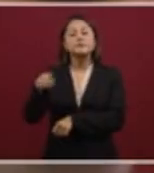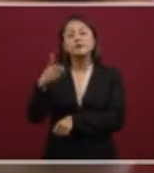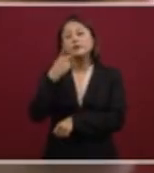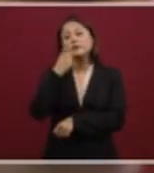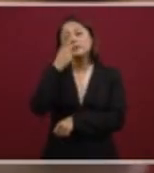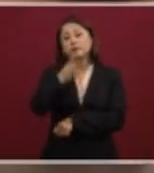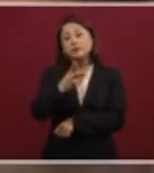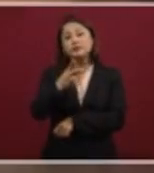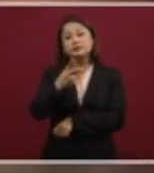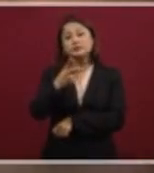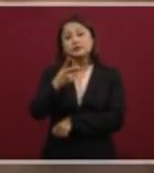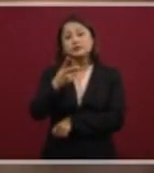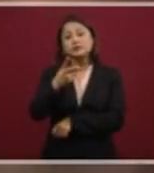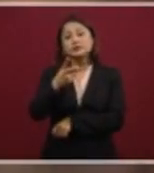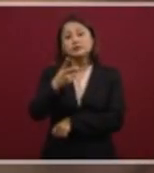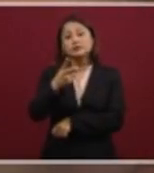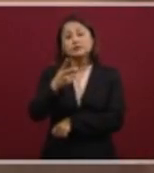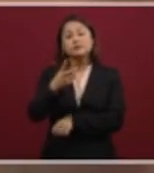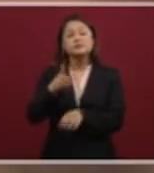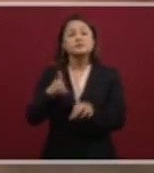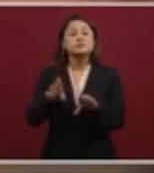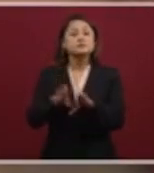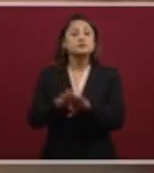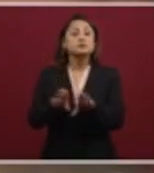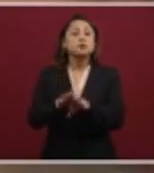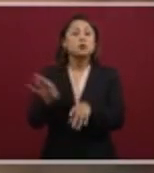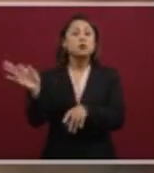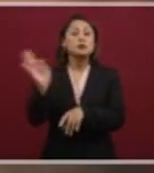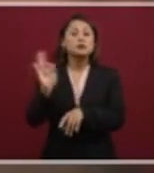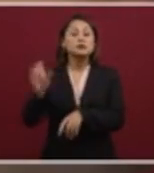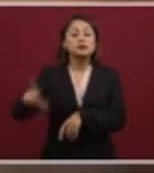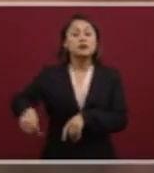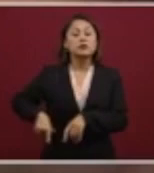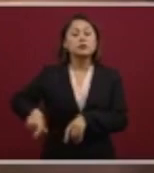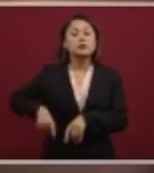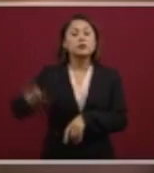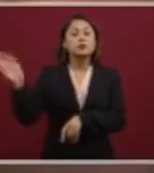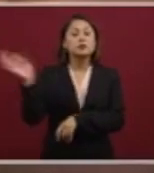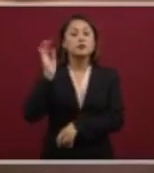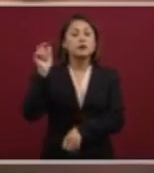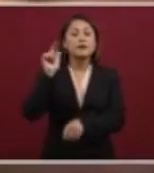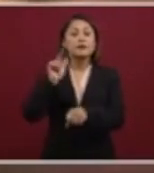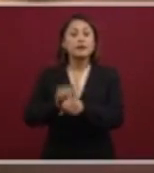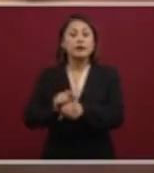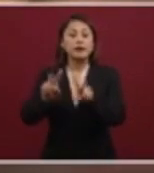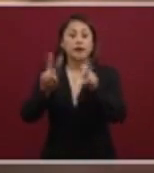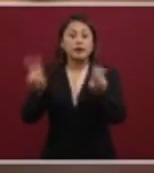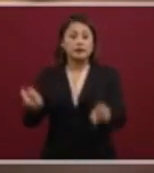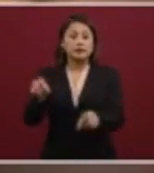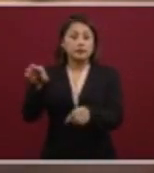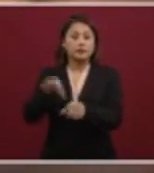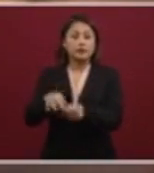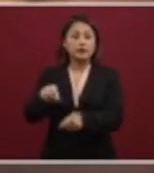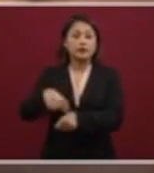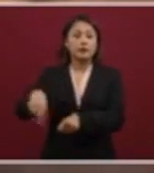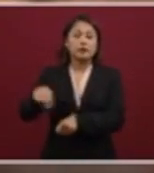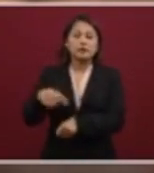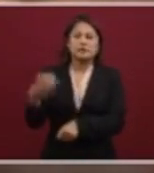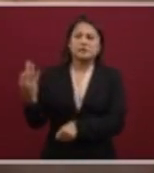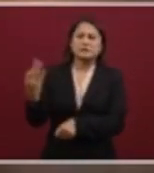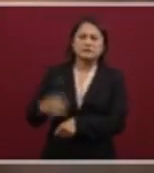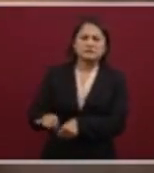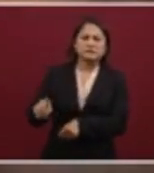es grosera la posible intervención del gobierno federal dentro del proceso. Esto aunado a algunos señalamientos que ya se han